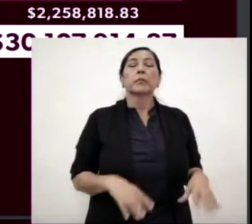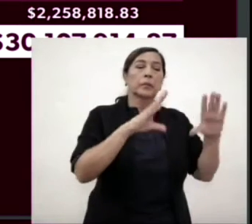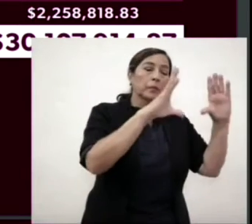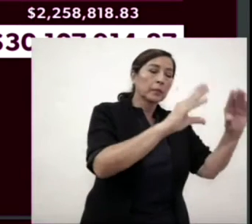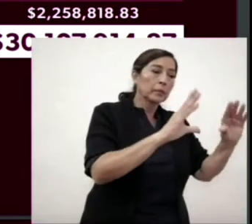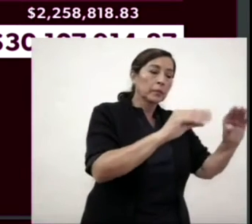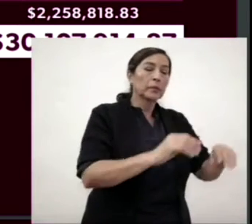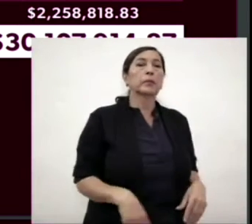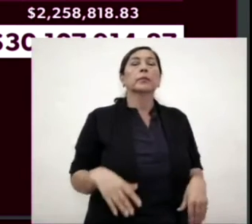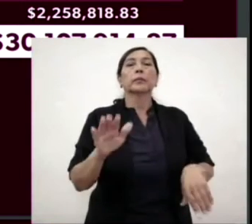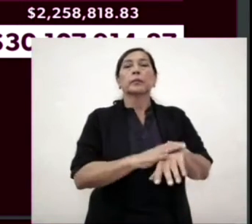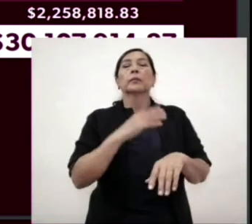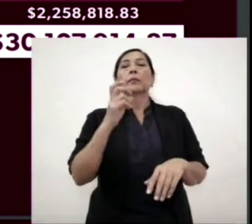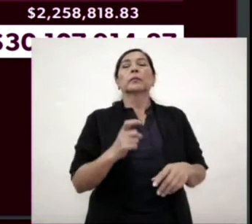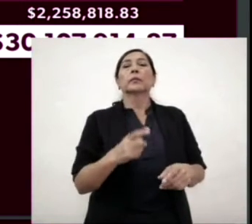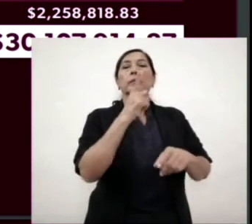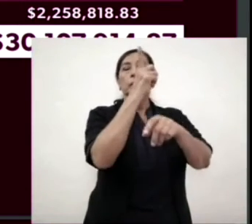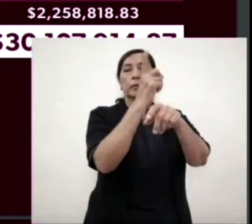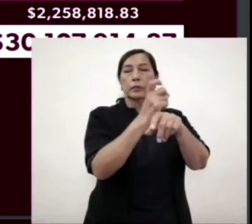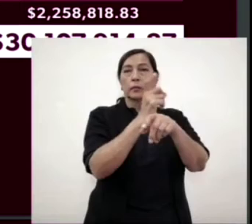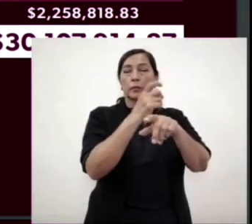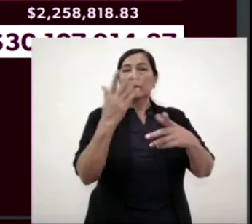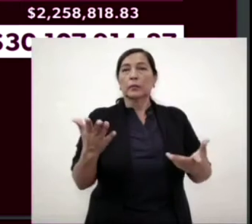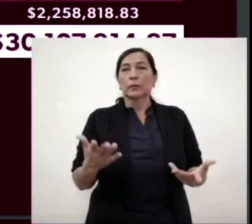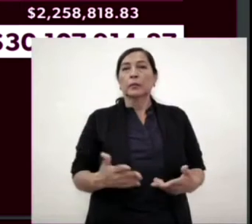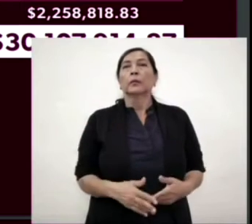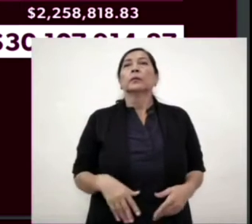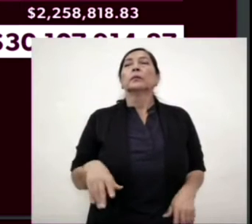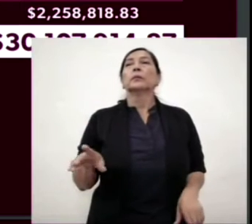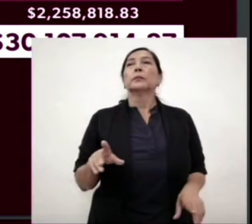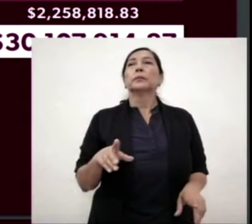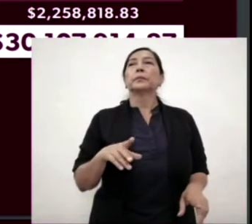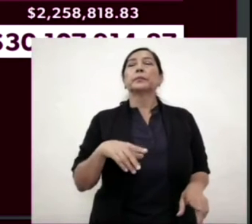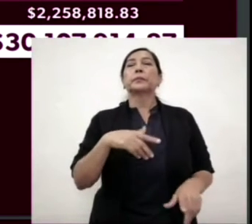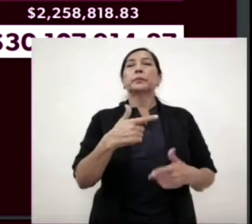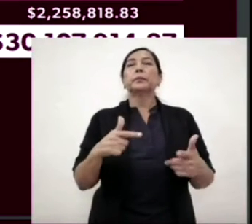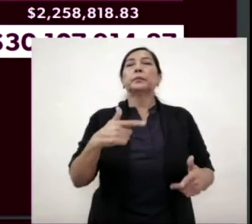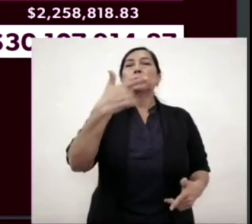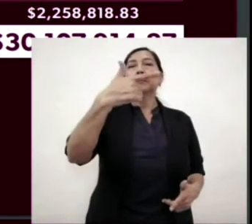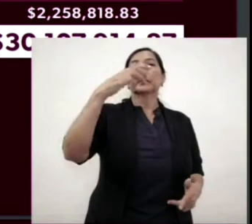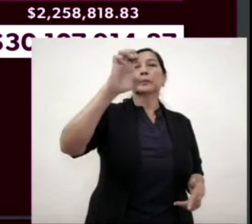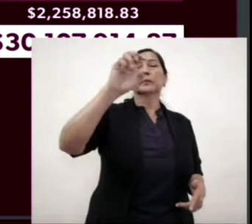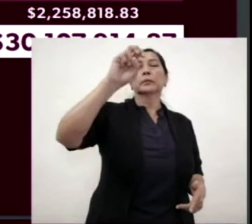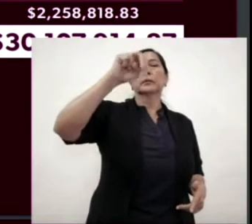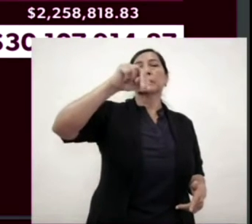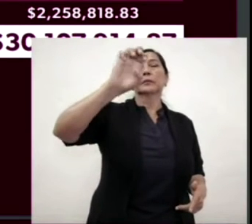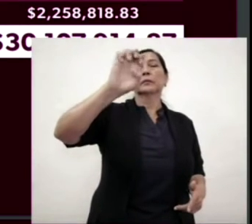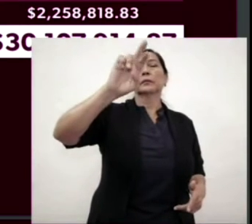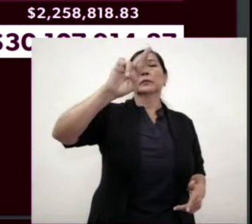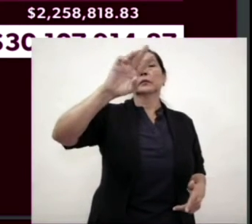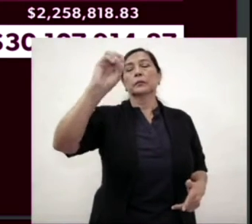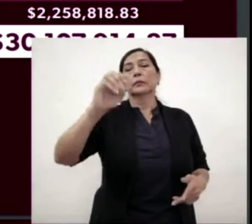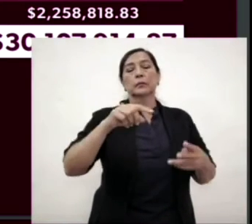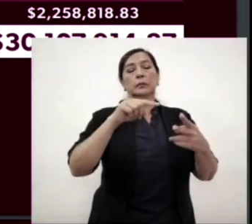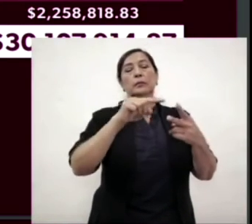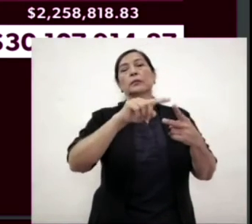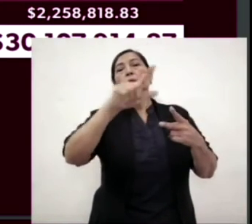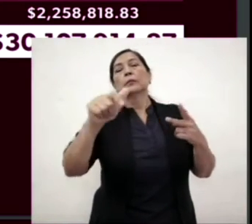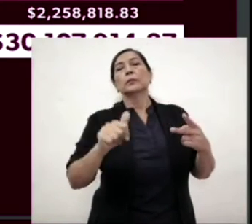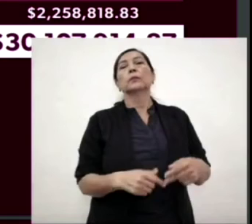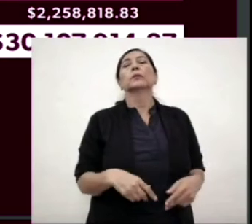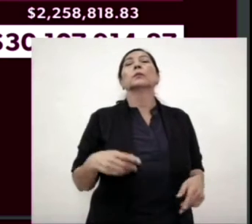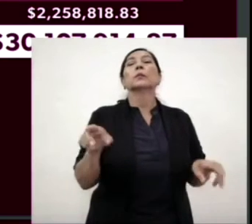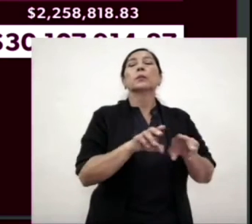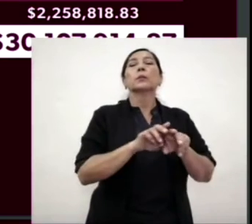ejemplo, es el tema de género. Otras son las capacitaciones básicas policíacas. Entonces, estos cursos